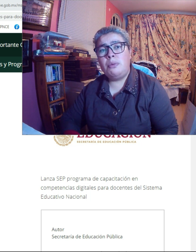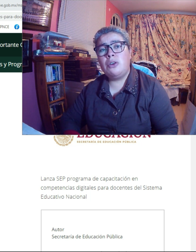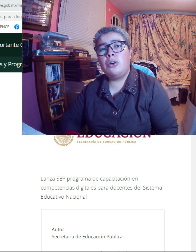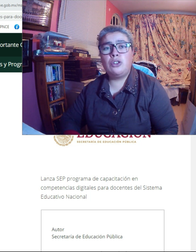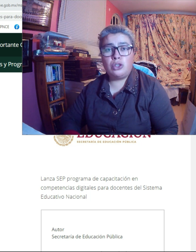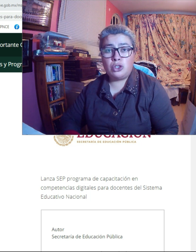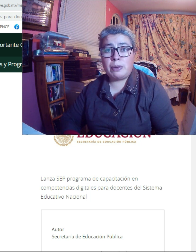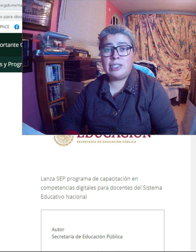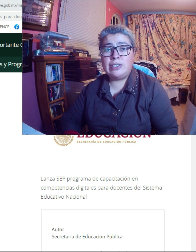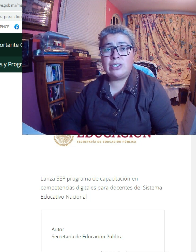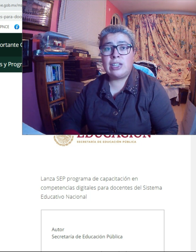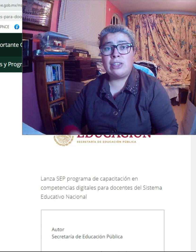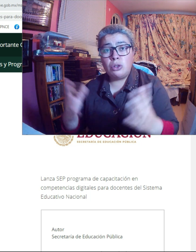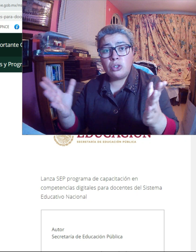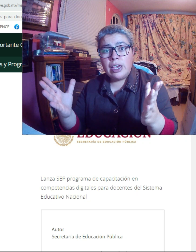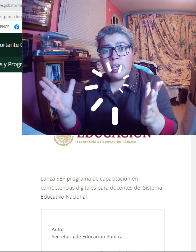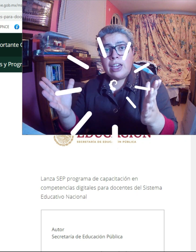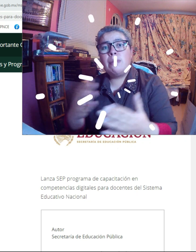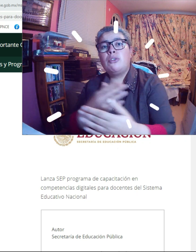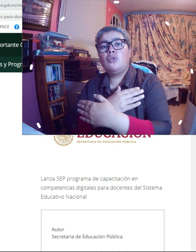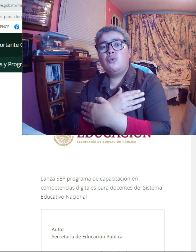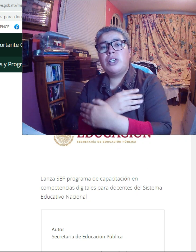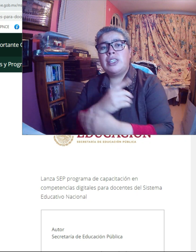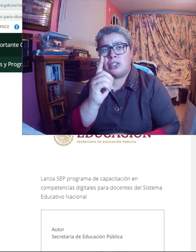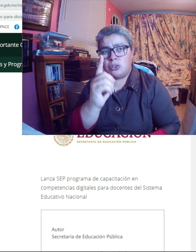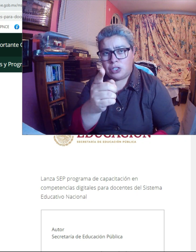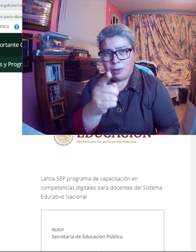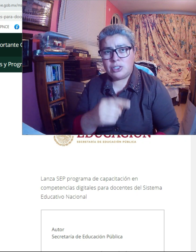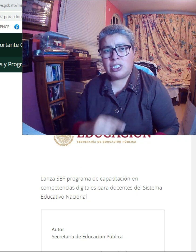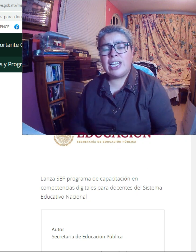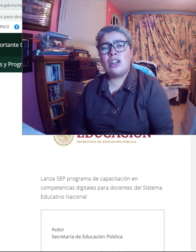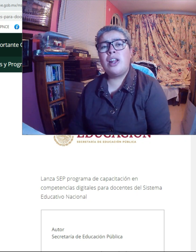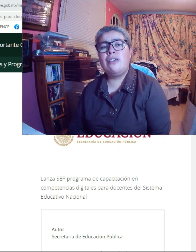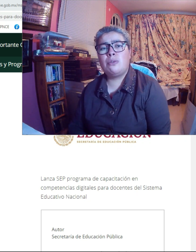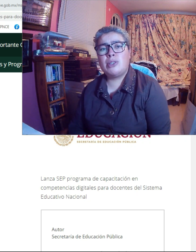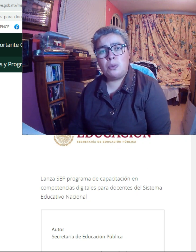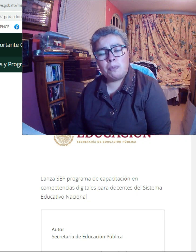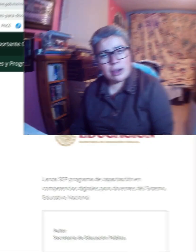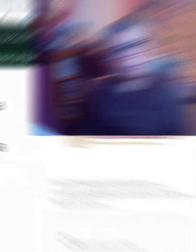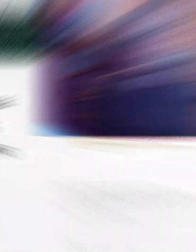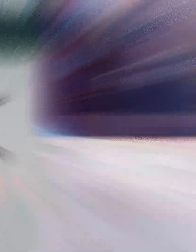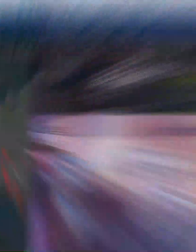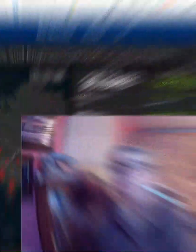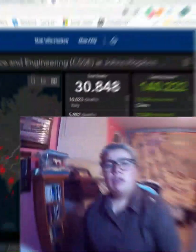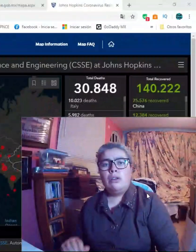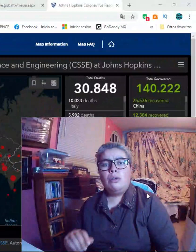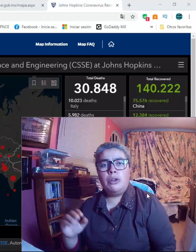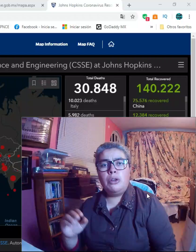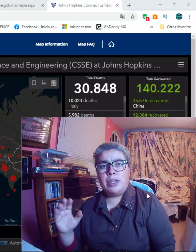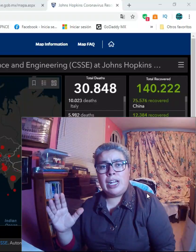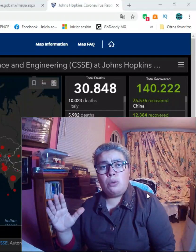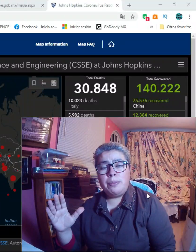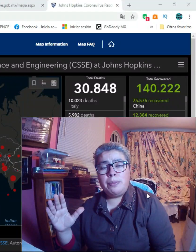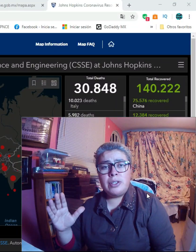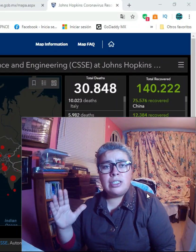diferente público en otros países. Así es que a todos enviamos un fuerte abrazo y vamos a checar cuál es la información para hoy día sábado. Muy